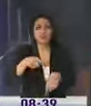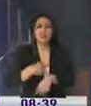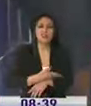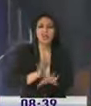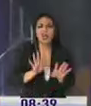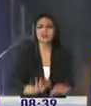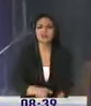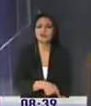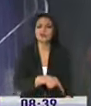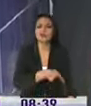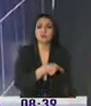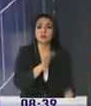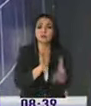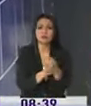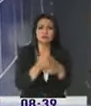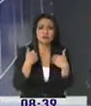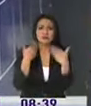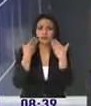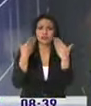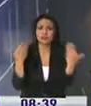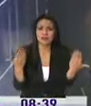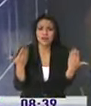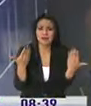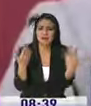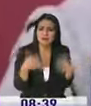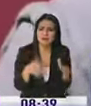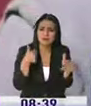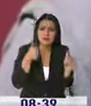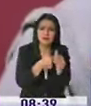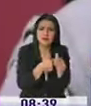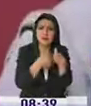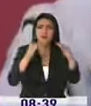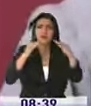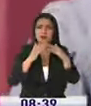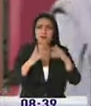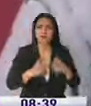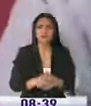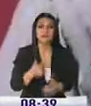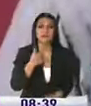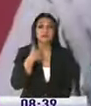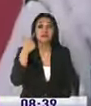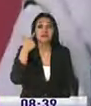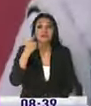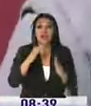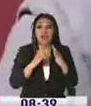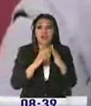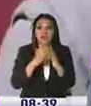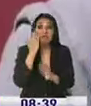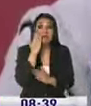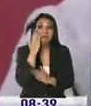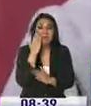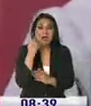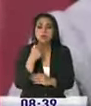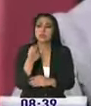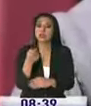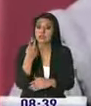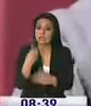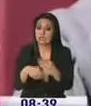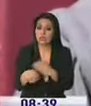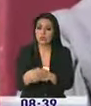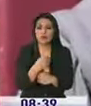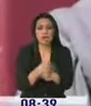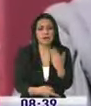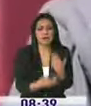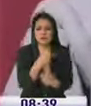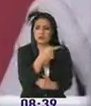Su esposa nunca se imaginó que él estaba tan cerca de ella. Yo dije, está donde la mamá, igual yo lo estaba a mi hijo, le digo, ve a mi hijo, tiene que estar